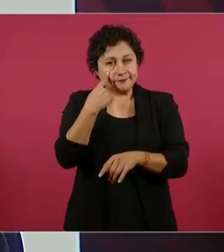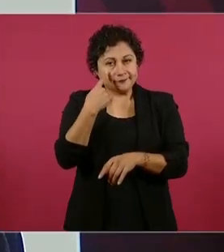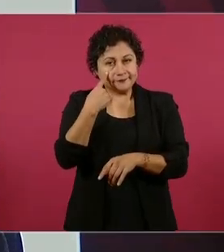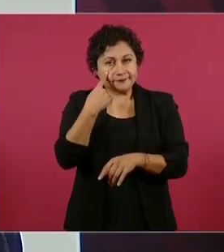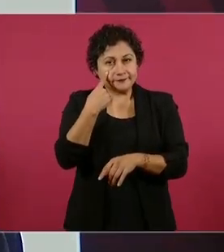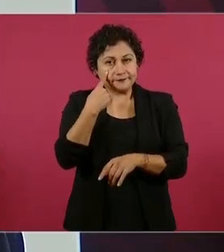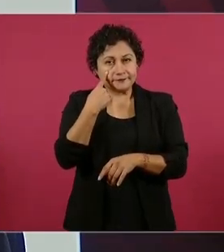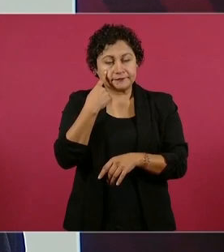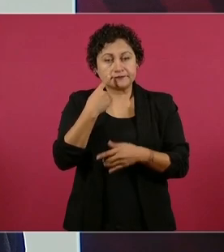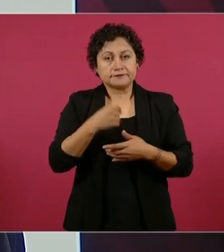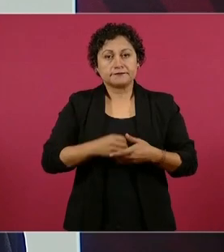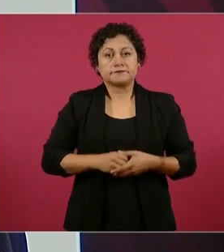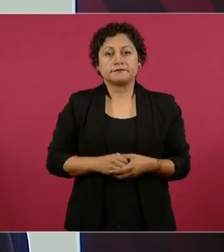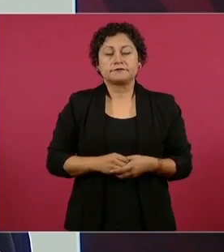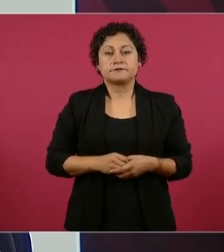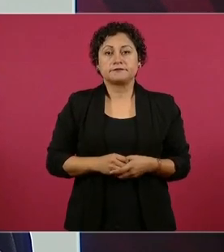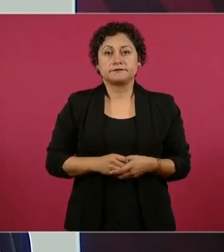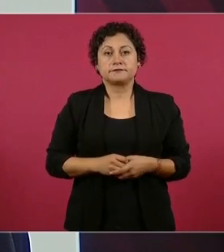se